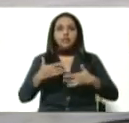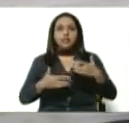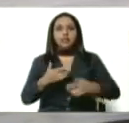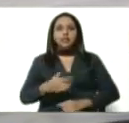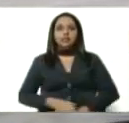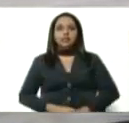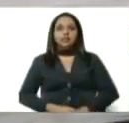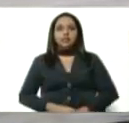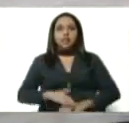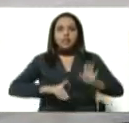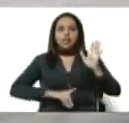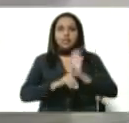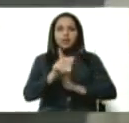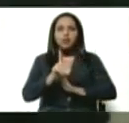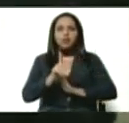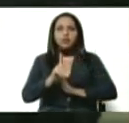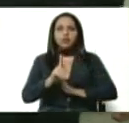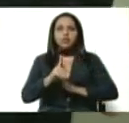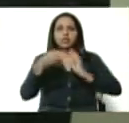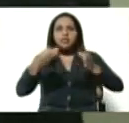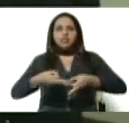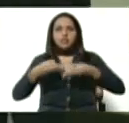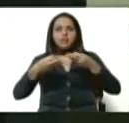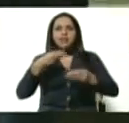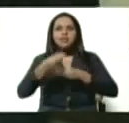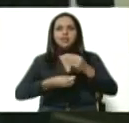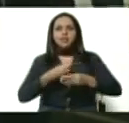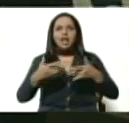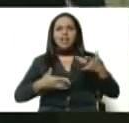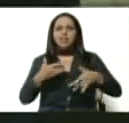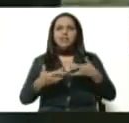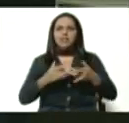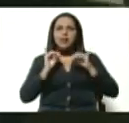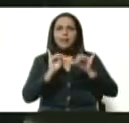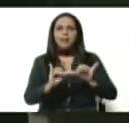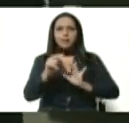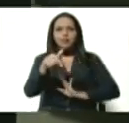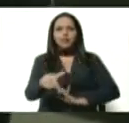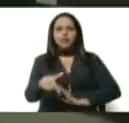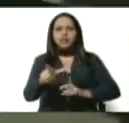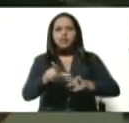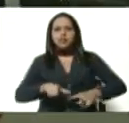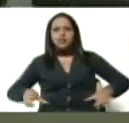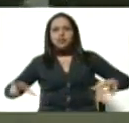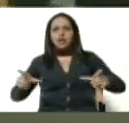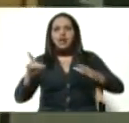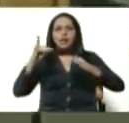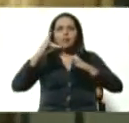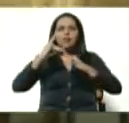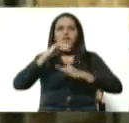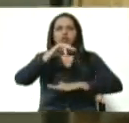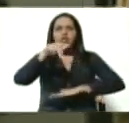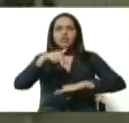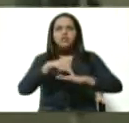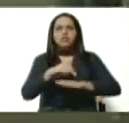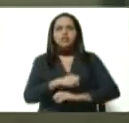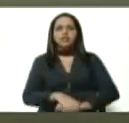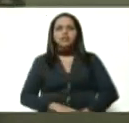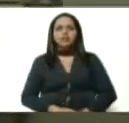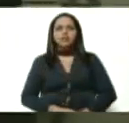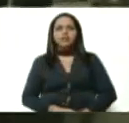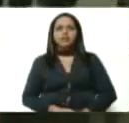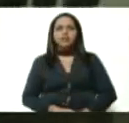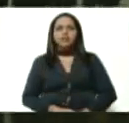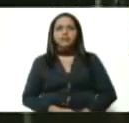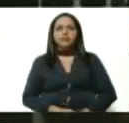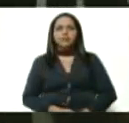desarrolla cada vez que se realiza una actividad de este tipo acá en las instalaciones del Panteón Nacional. Ciudadano General de Brigada